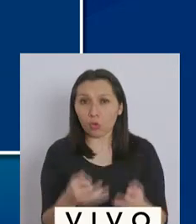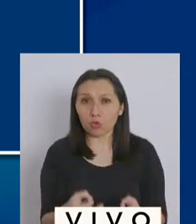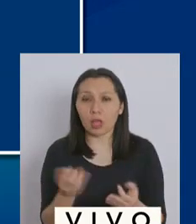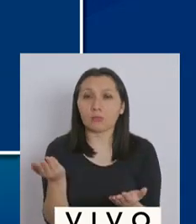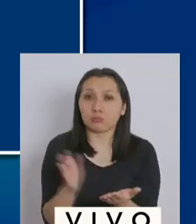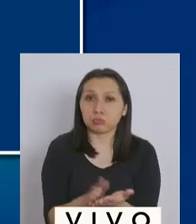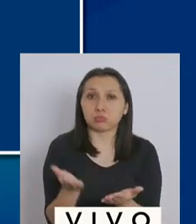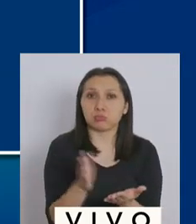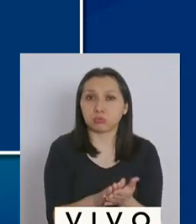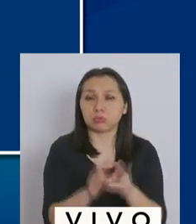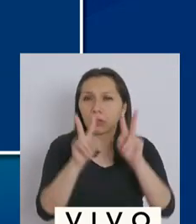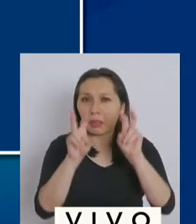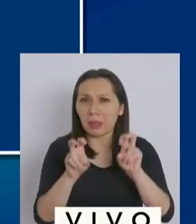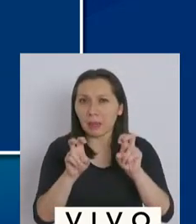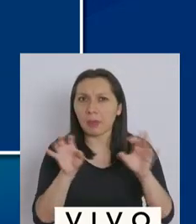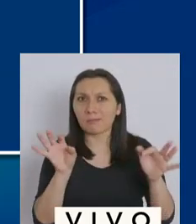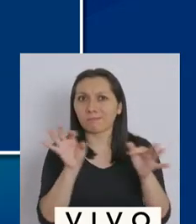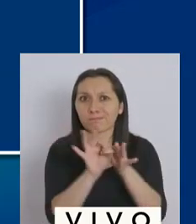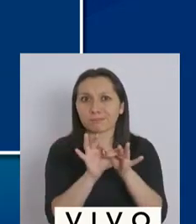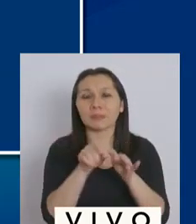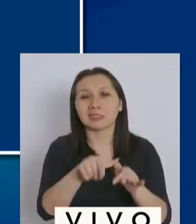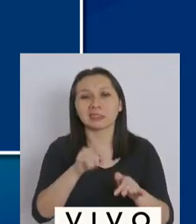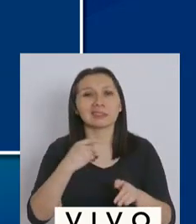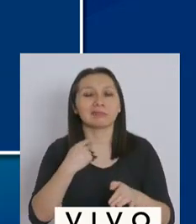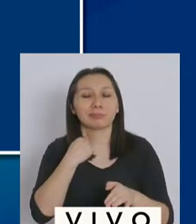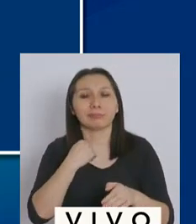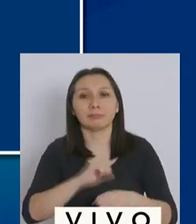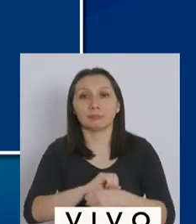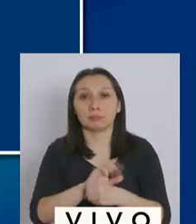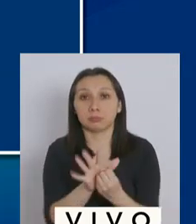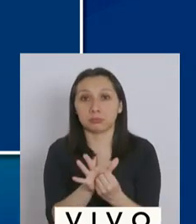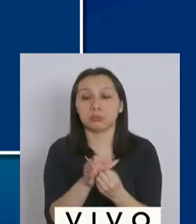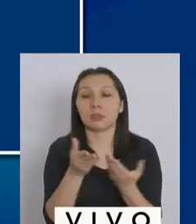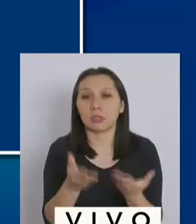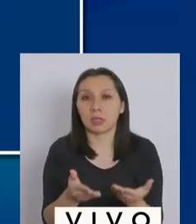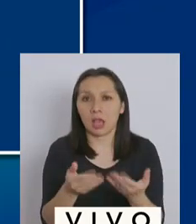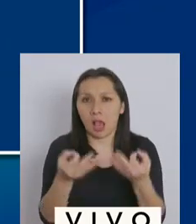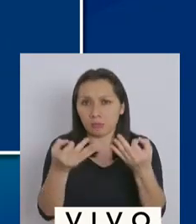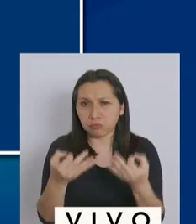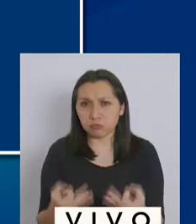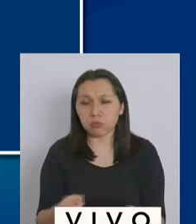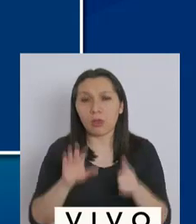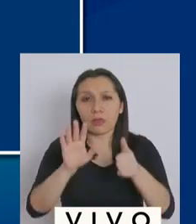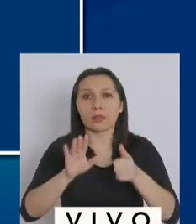de decesos asociados a la pandemia de COVID-19 asciende a